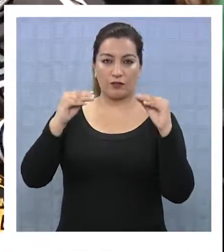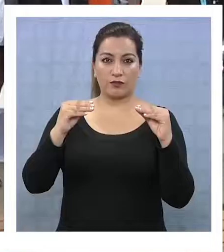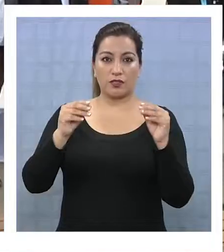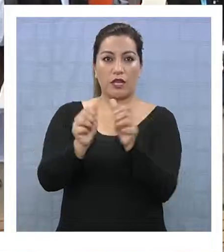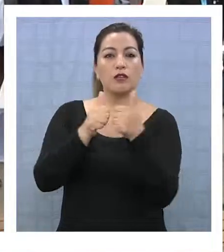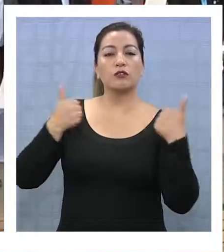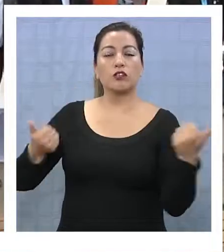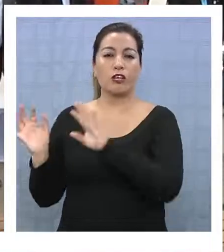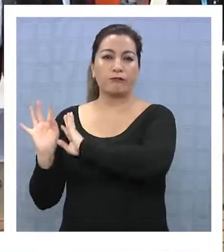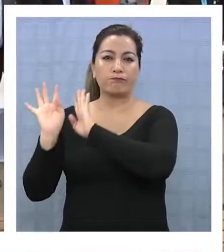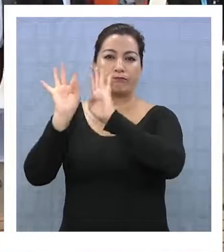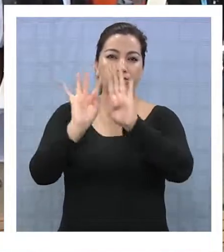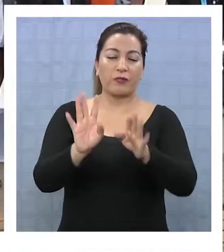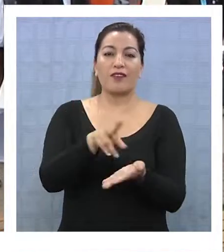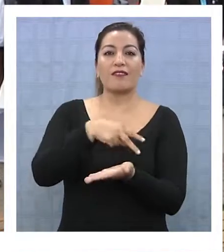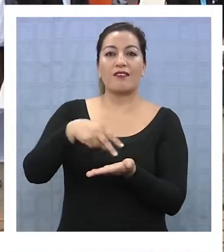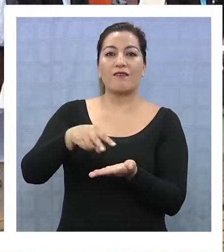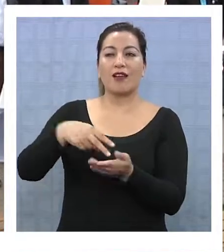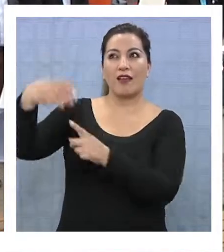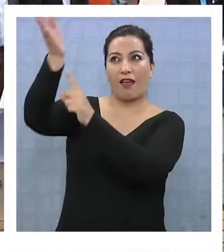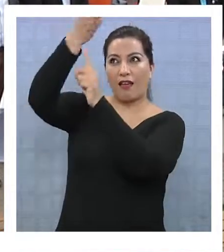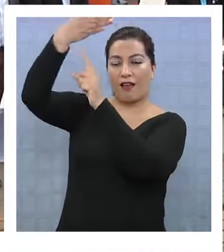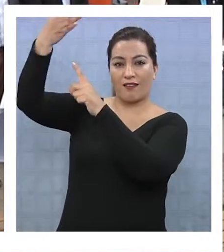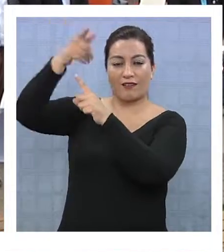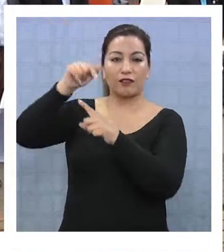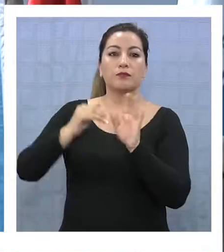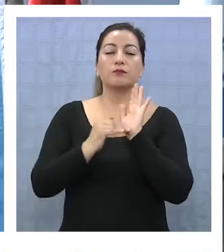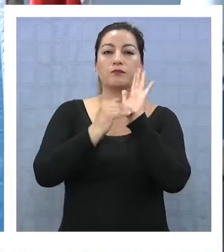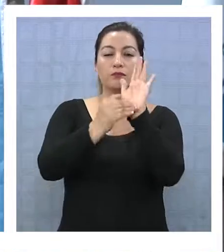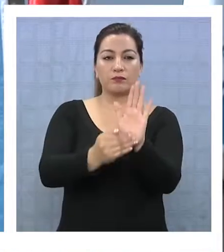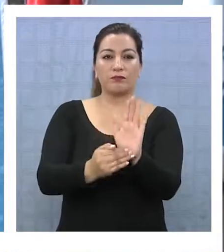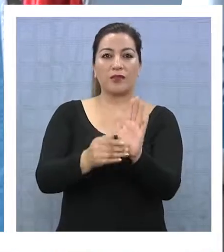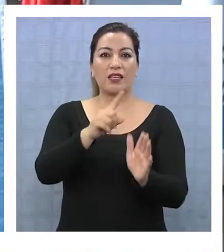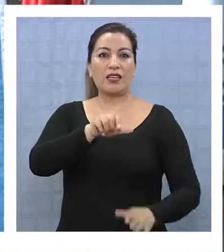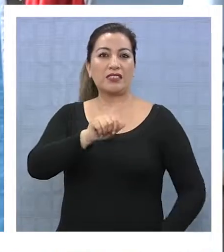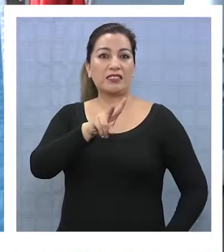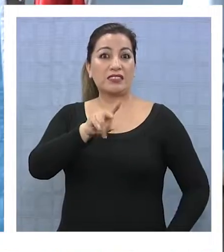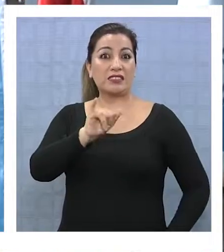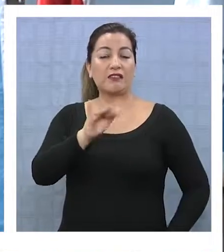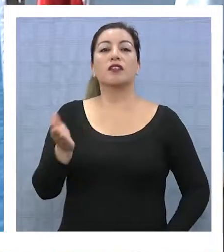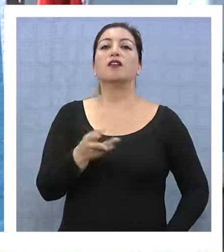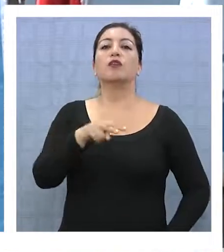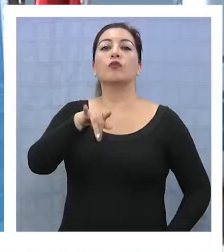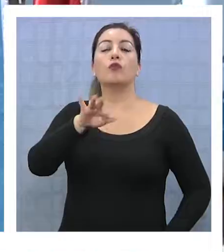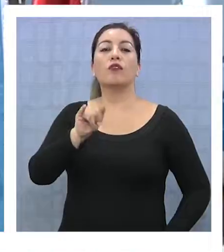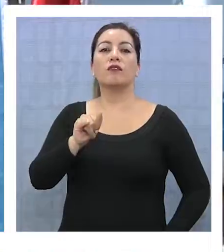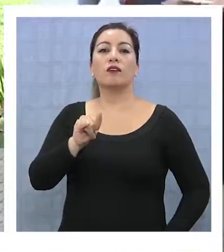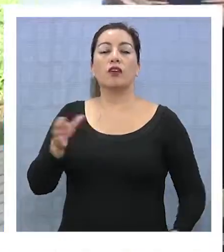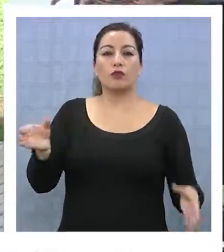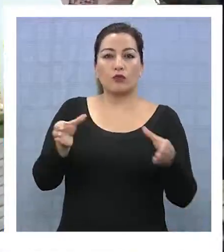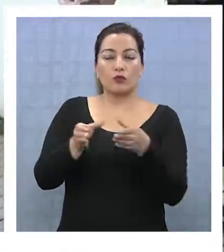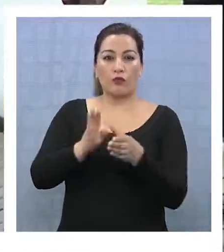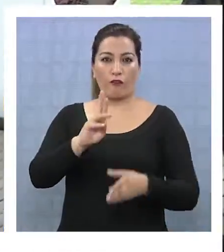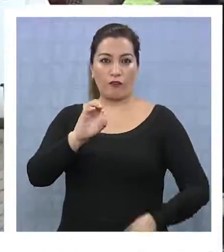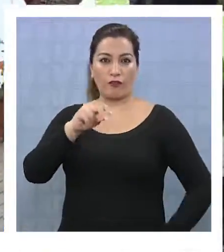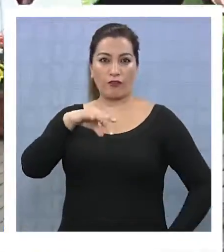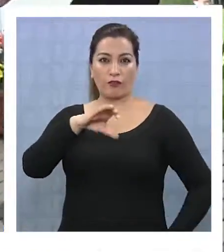presencia de las autoridades y el baile a la bandera, presentado por el grupo Sabia Nueva y Banda de Bronce. La